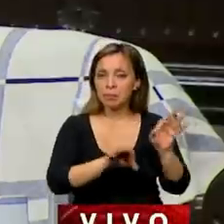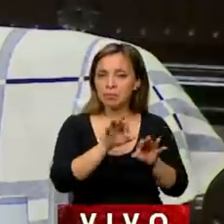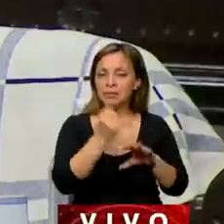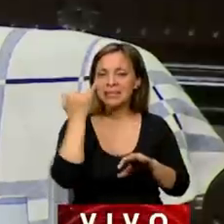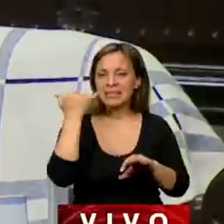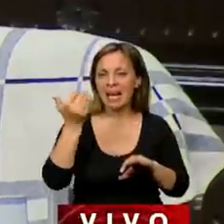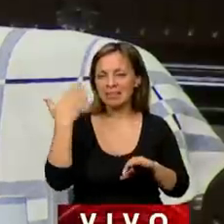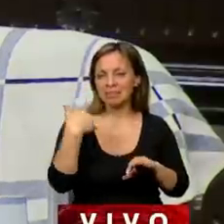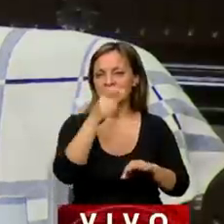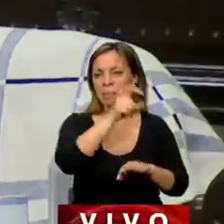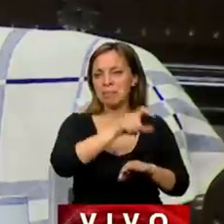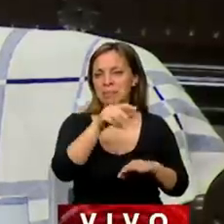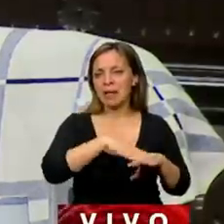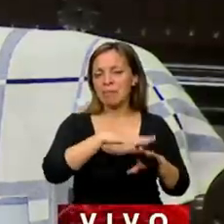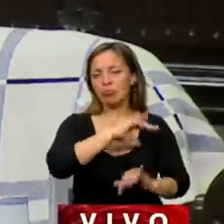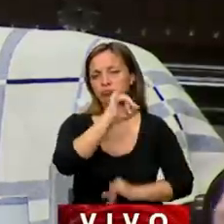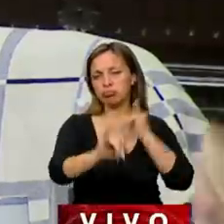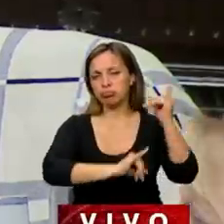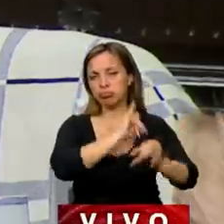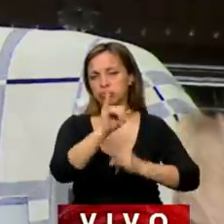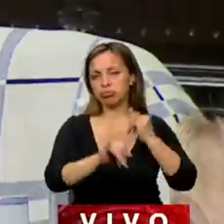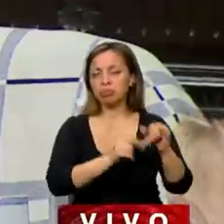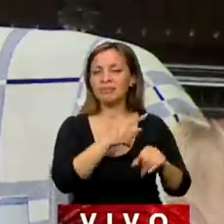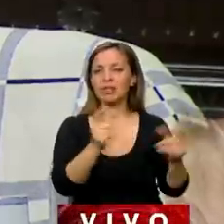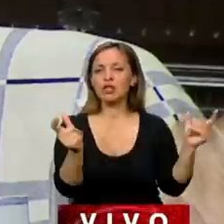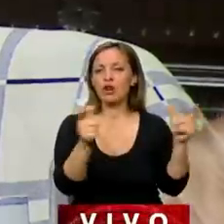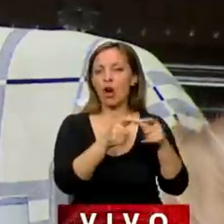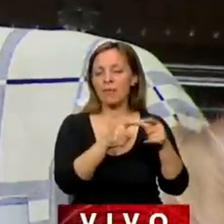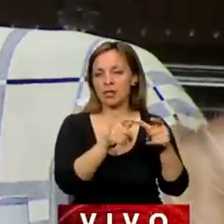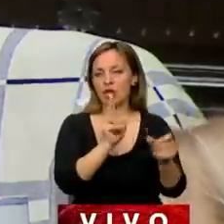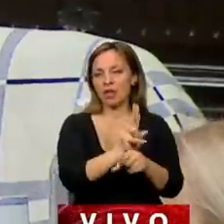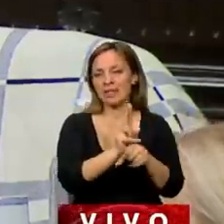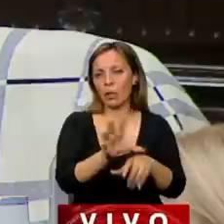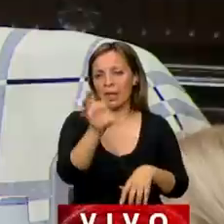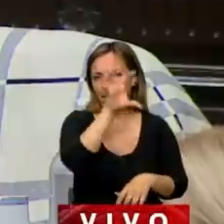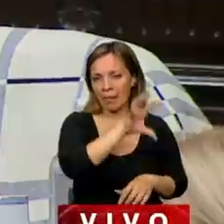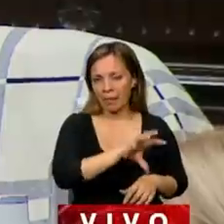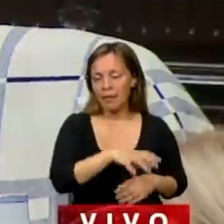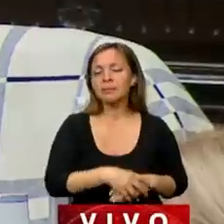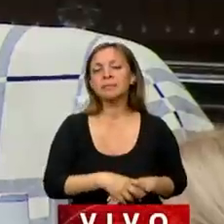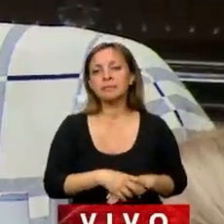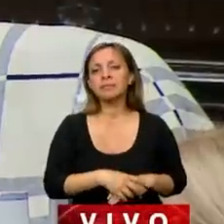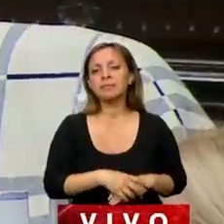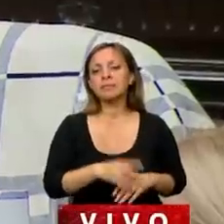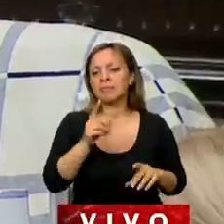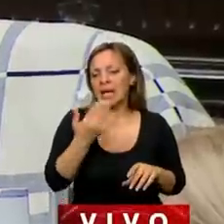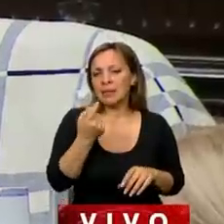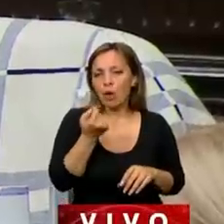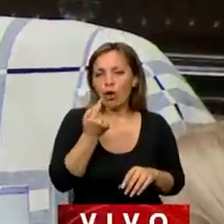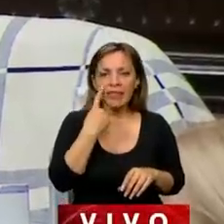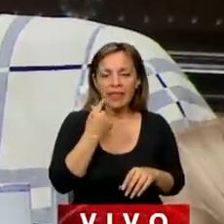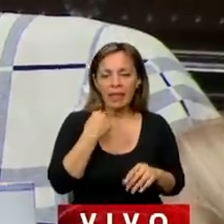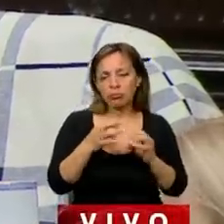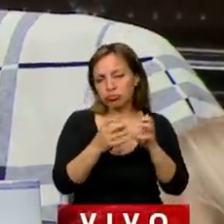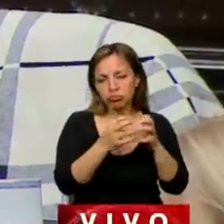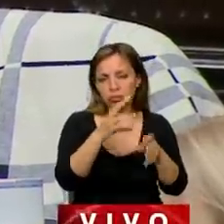miembros informantes de la Comisión de Seguridad Interior. Es un tema que lo hemos tratado hace pocos días.